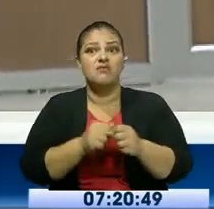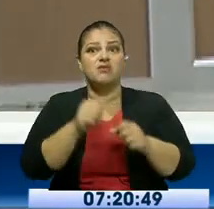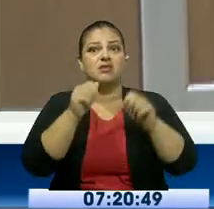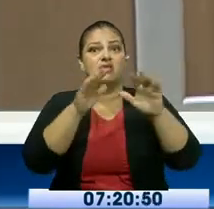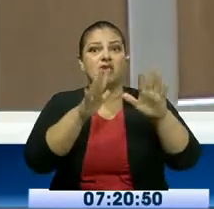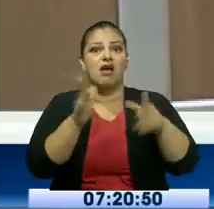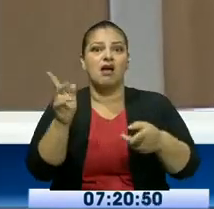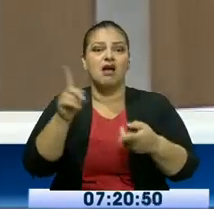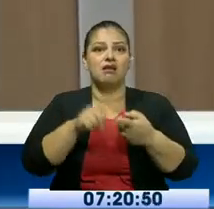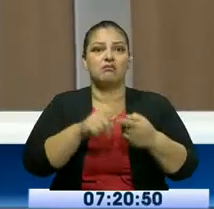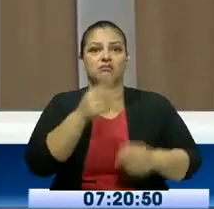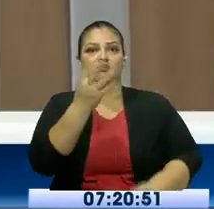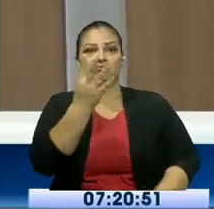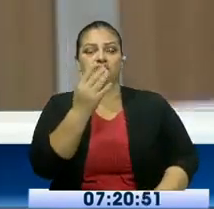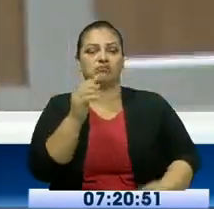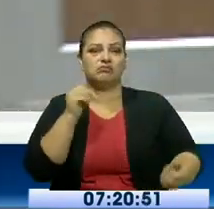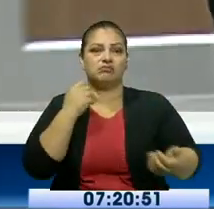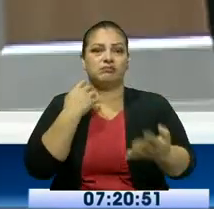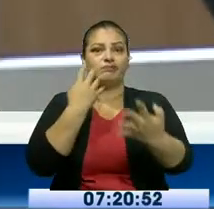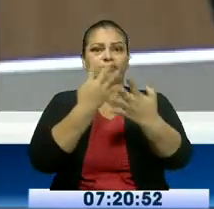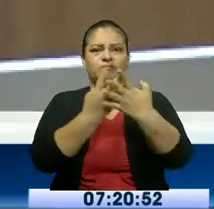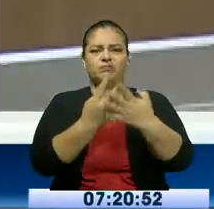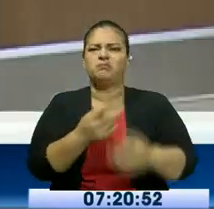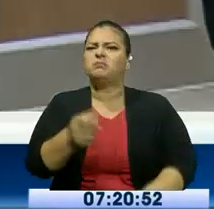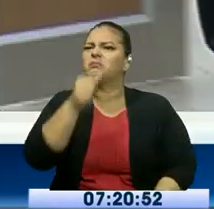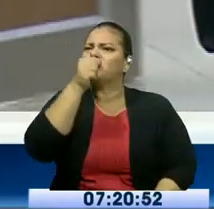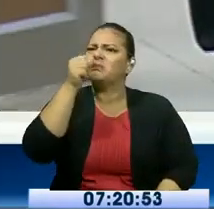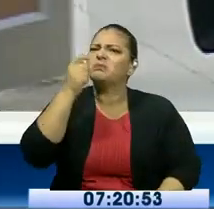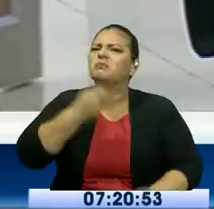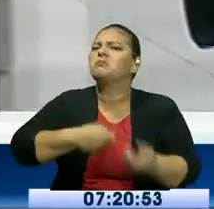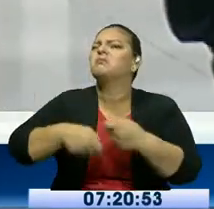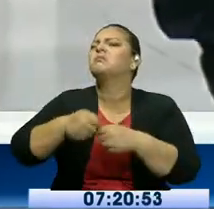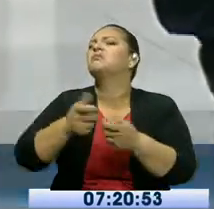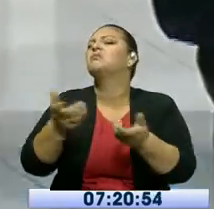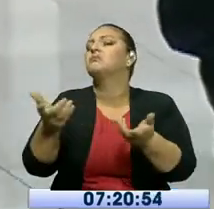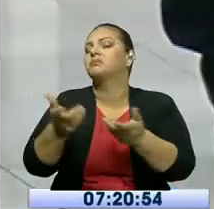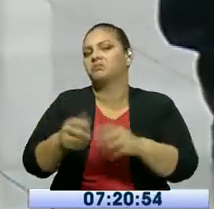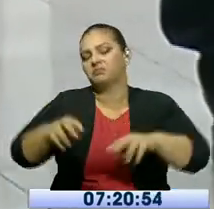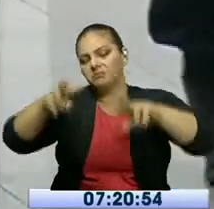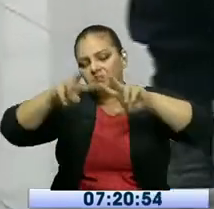destino del alcaloide. Informó Jorge Salazar.